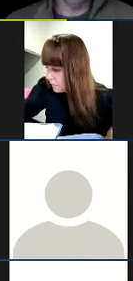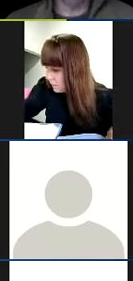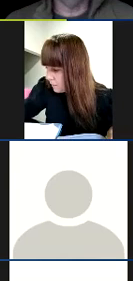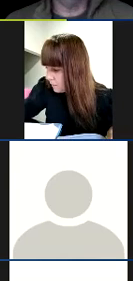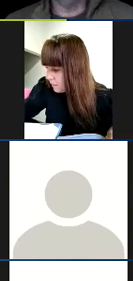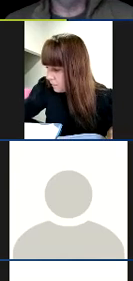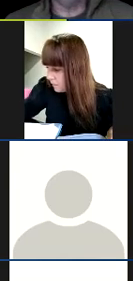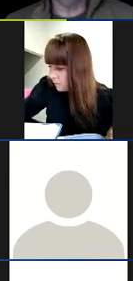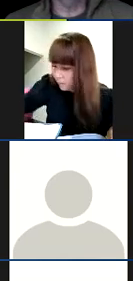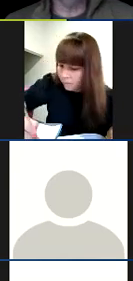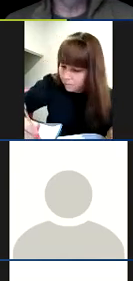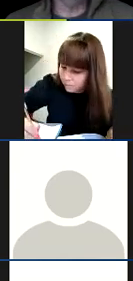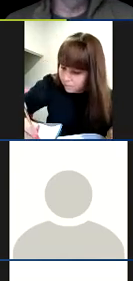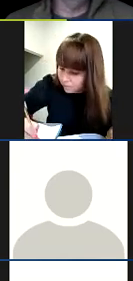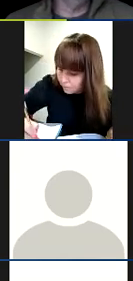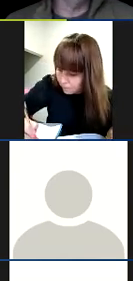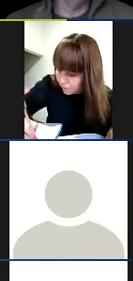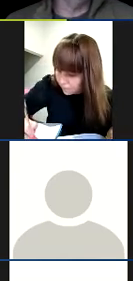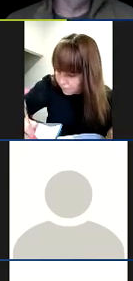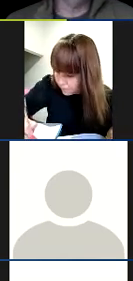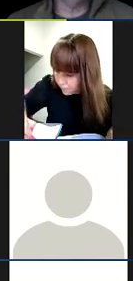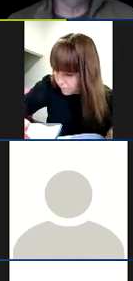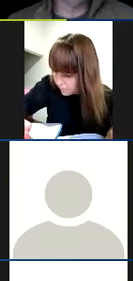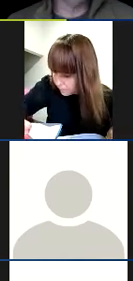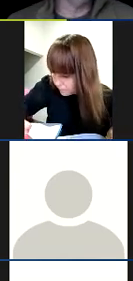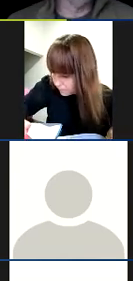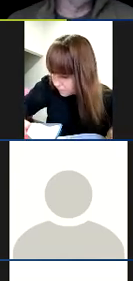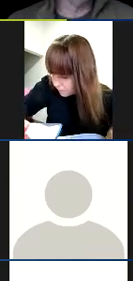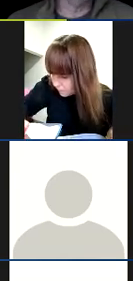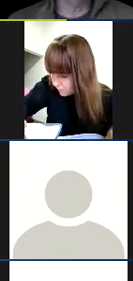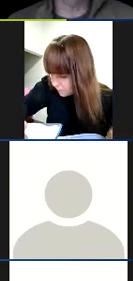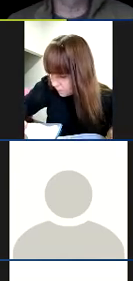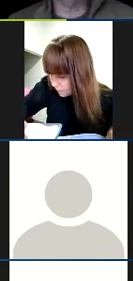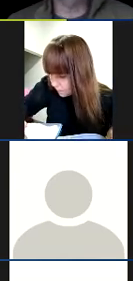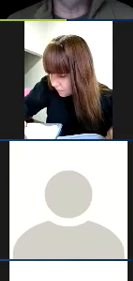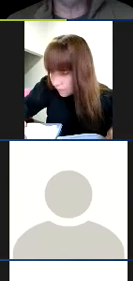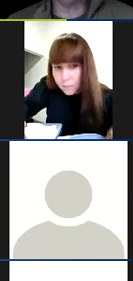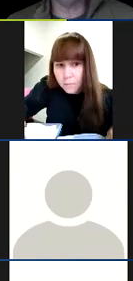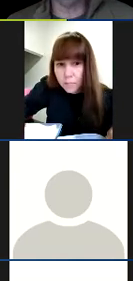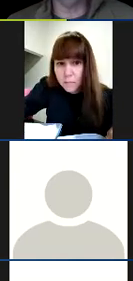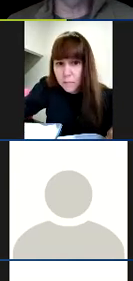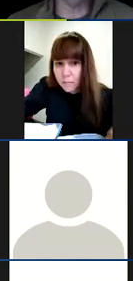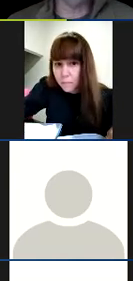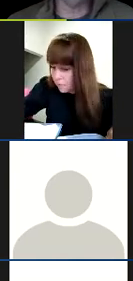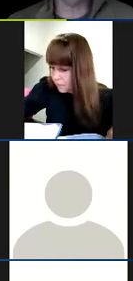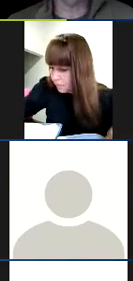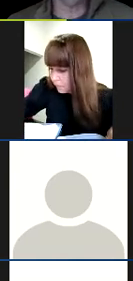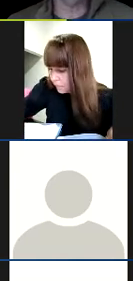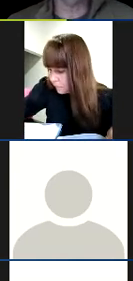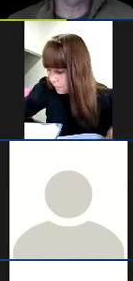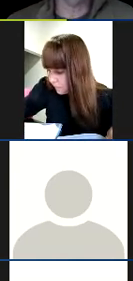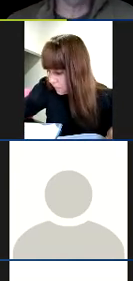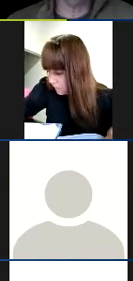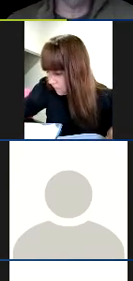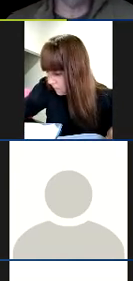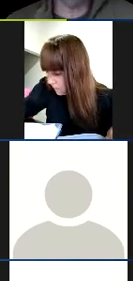En principio tenemos que tener siempre en cuenta, que me había olvidado que siempre lo digo también, que esto es un contrato, es la ley para las partes, la ley de sociedades